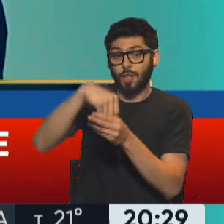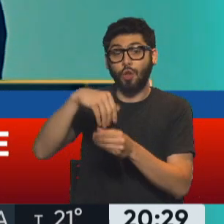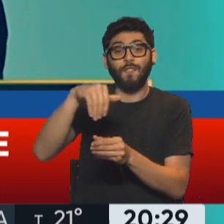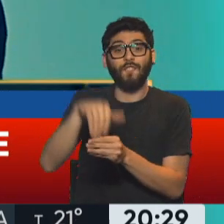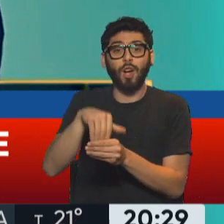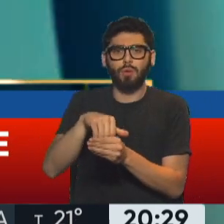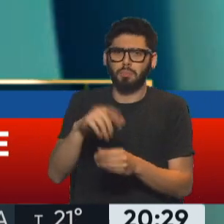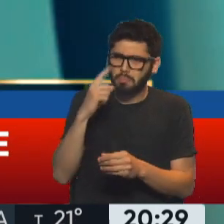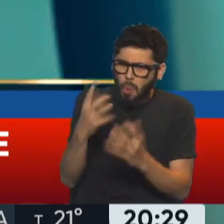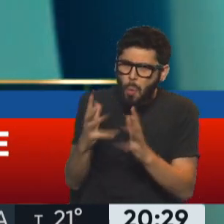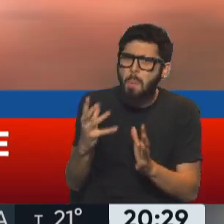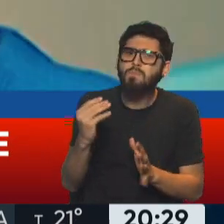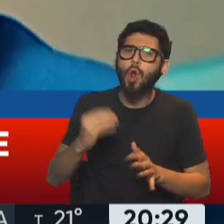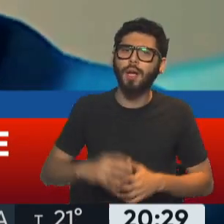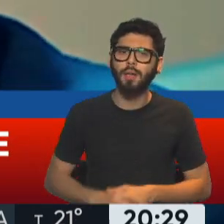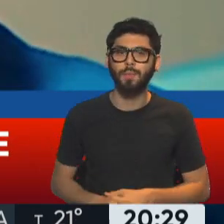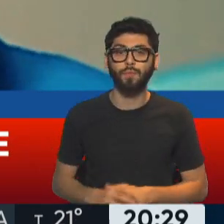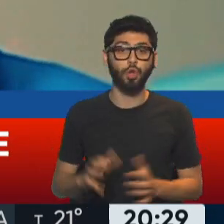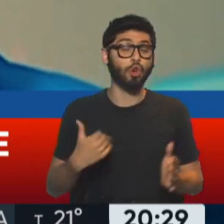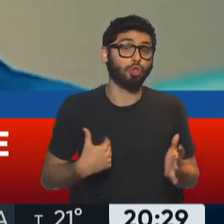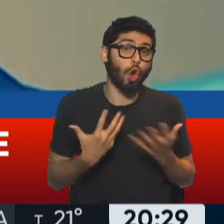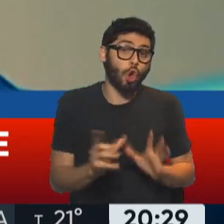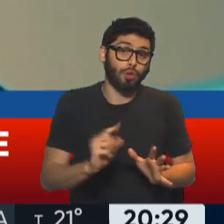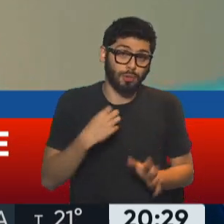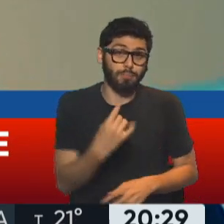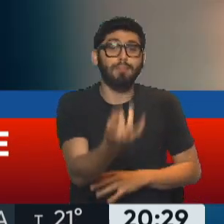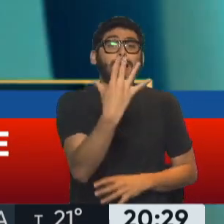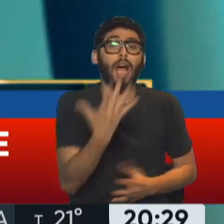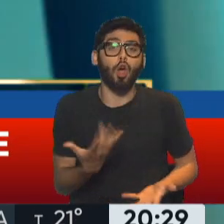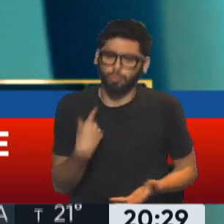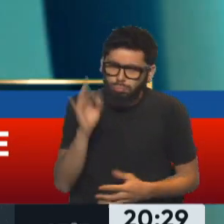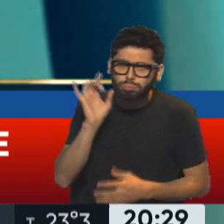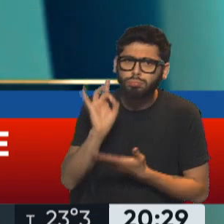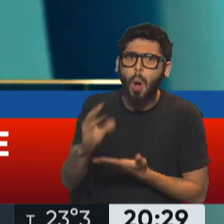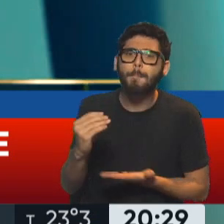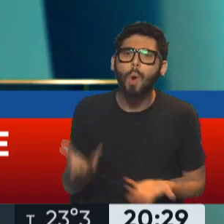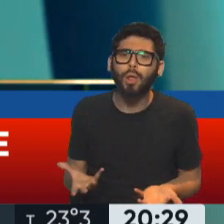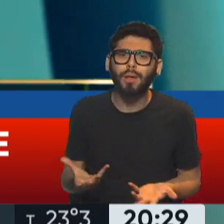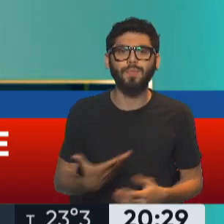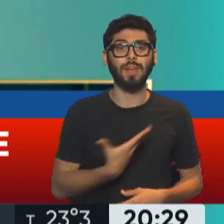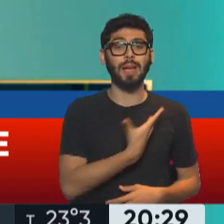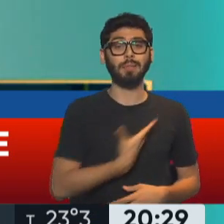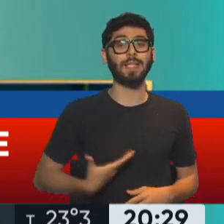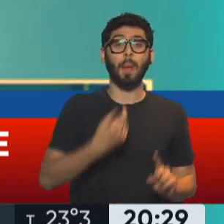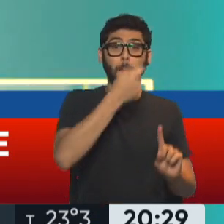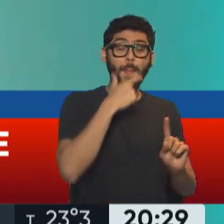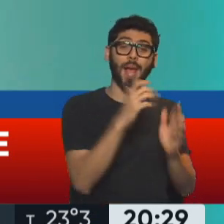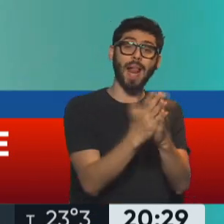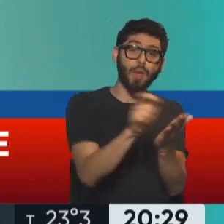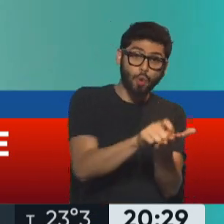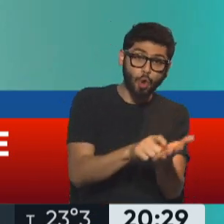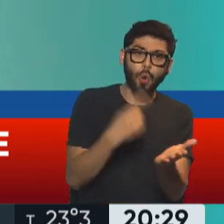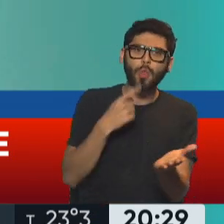¿Y por qué tuviste que renunciar? No renuncié, me rajaron. ¿Por qué te rajaron? El presidente Macri en su libro puso que yo era